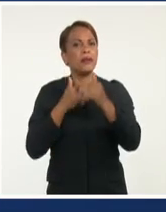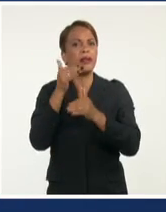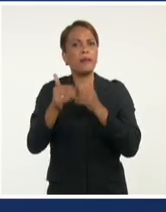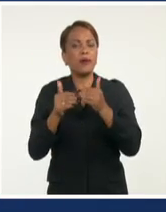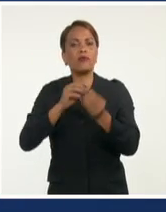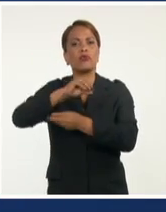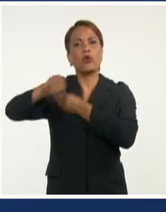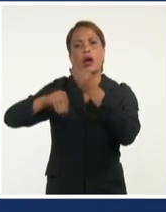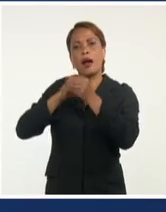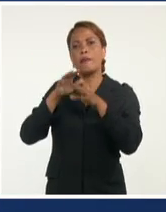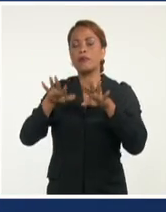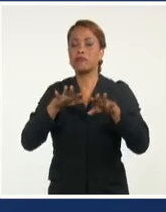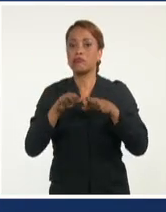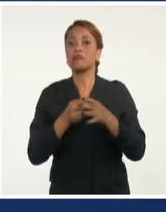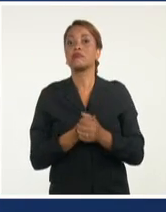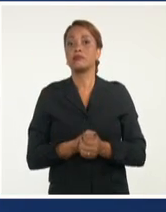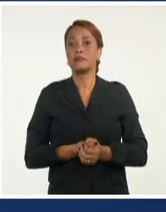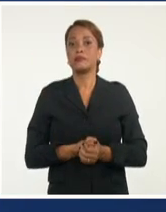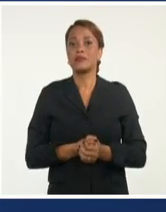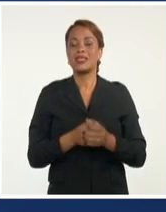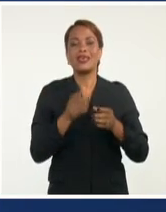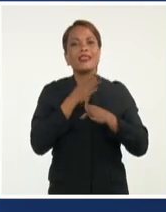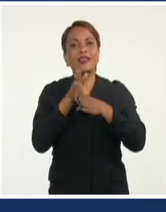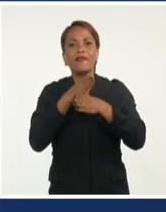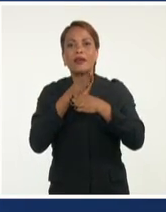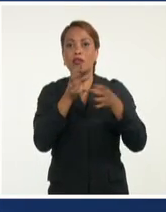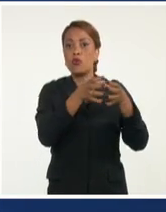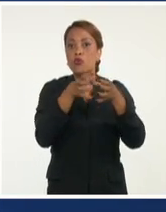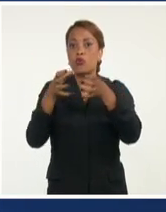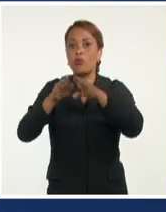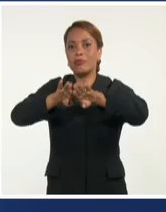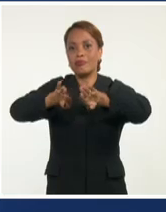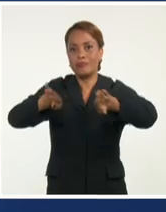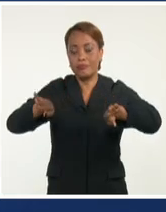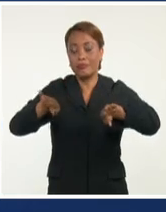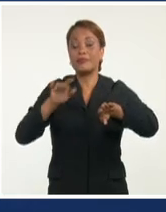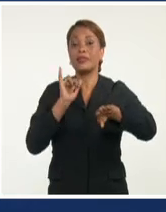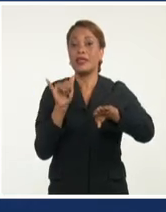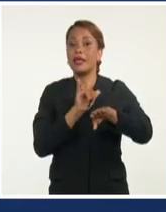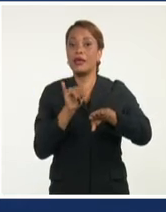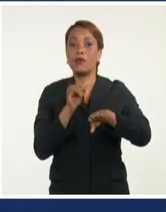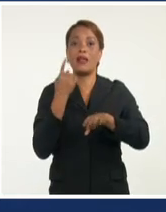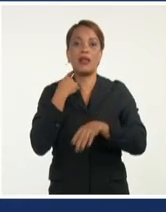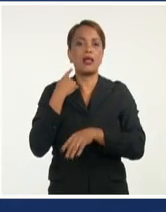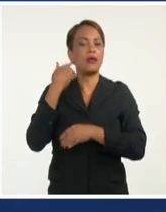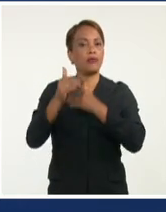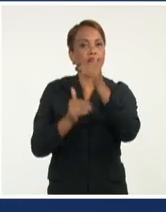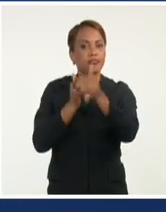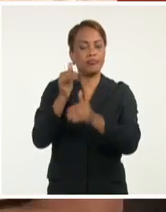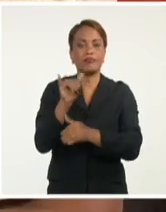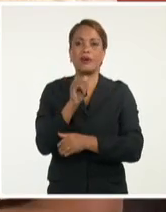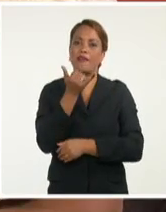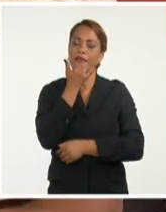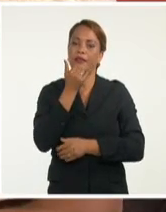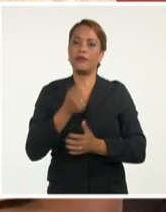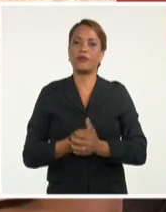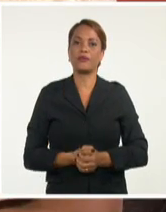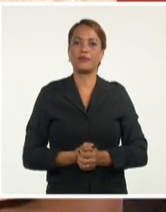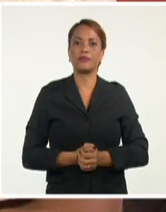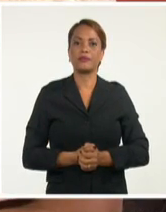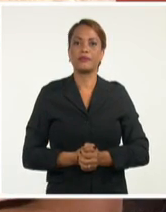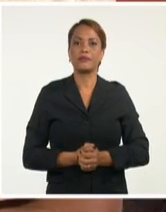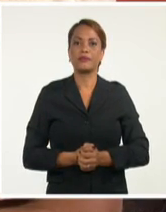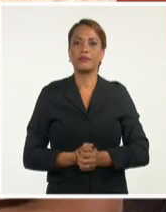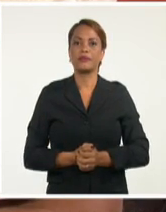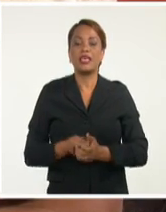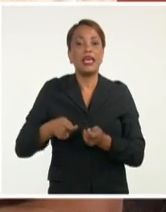movimiento revolucionario. Y eso alcanzó inclusive a la vida republicana en los años posteriores. El gran triunfo